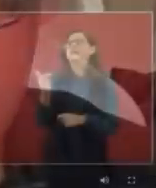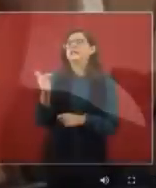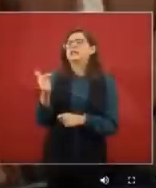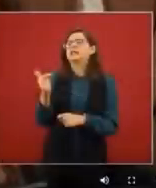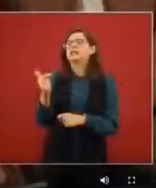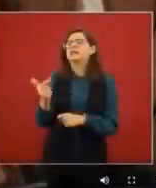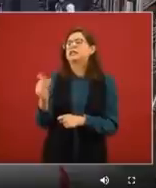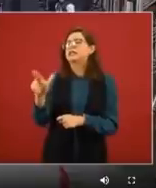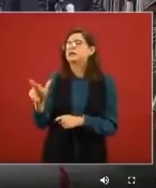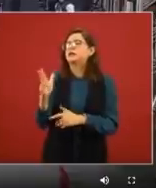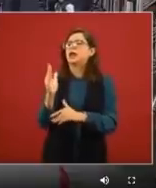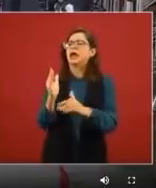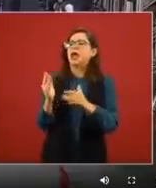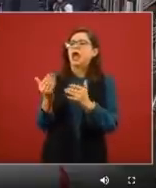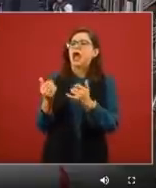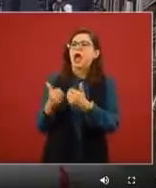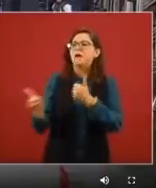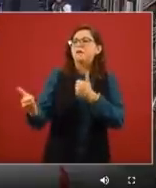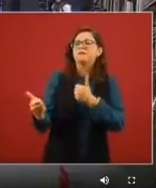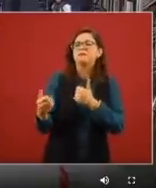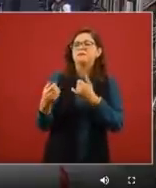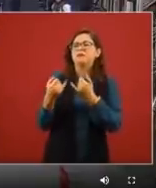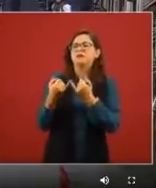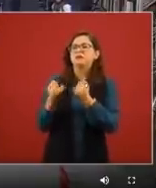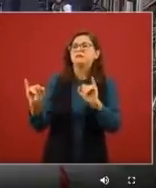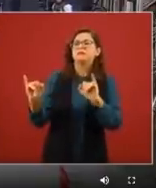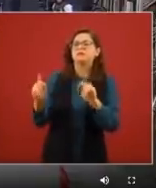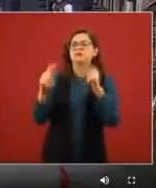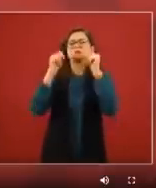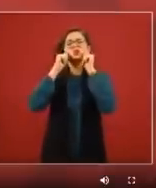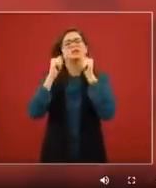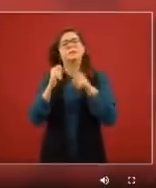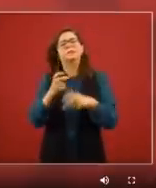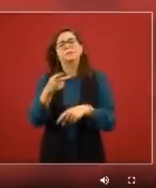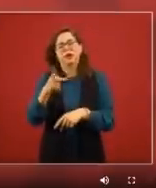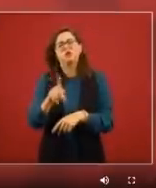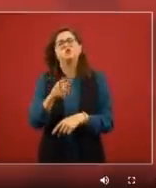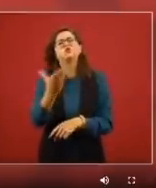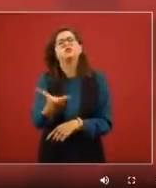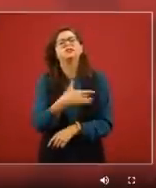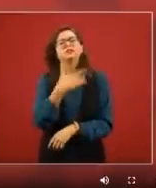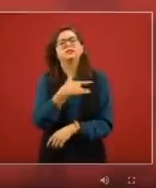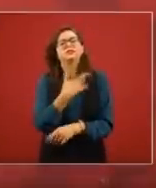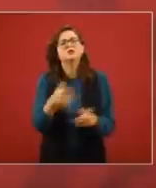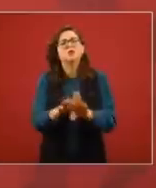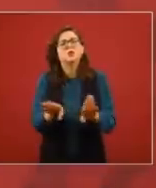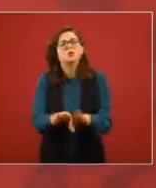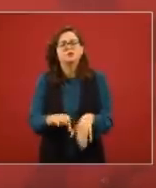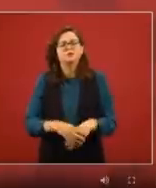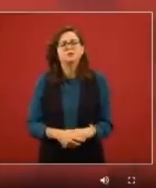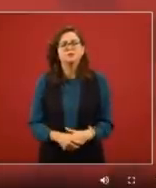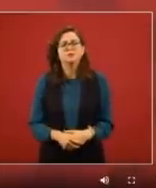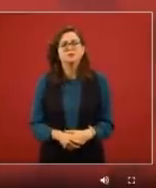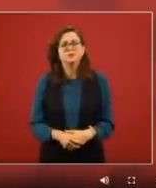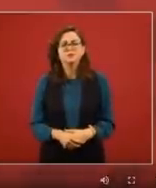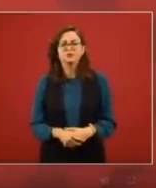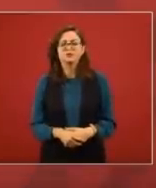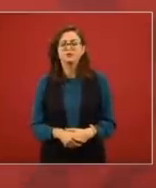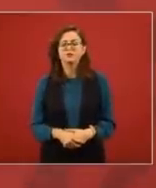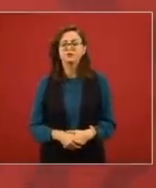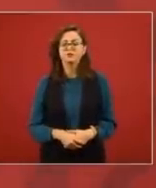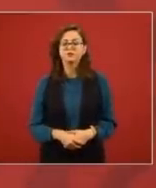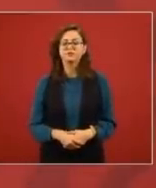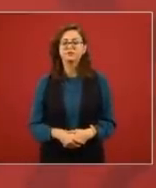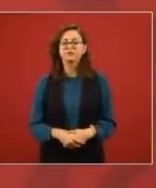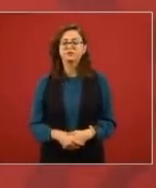pero lo que debe de quedar claro es que esta denuncia que presenta el señor